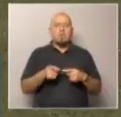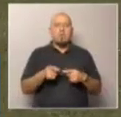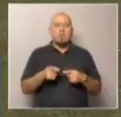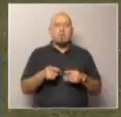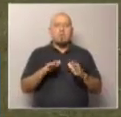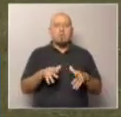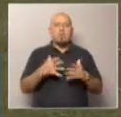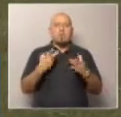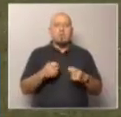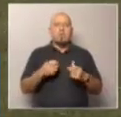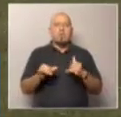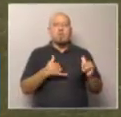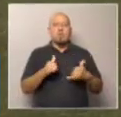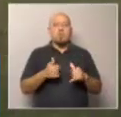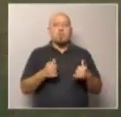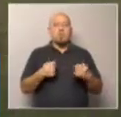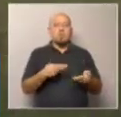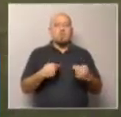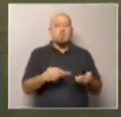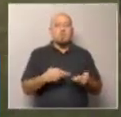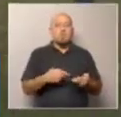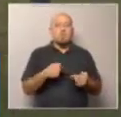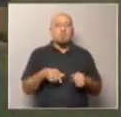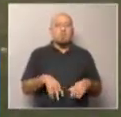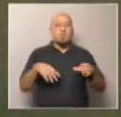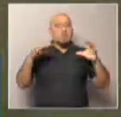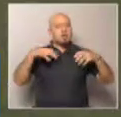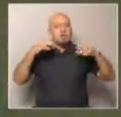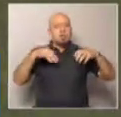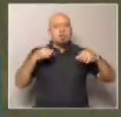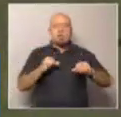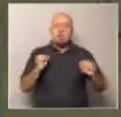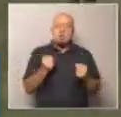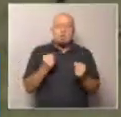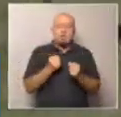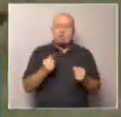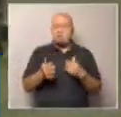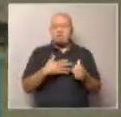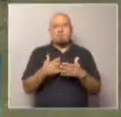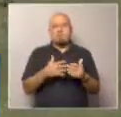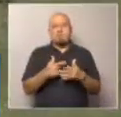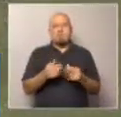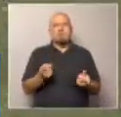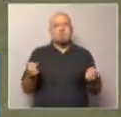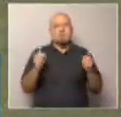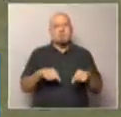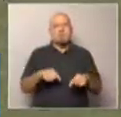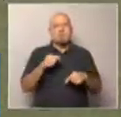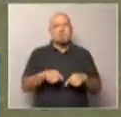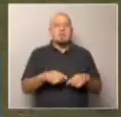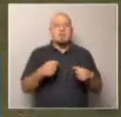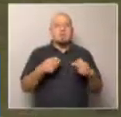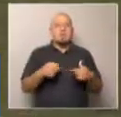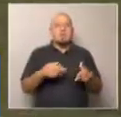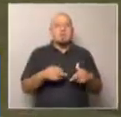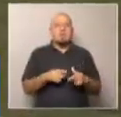quieren es jugar al fútbol. Lloviendo, no lloviendo, haciendo frío, no haciendo frío, ellos quieren venir acá a jugar al fútbol.